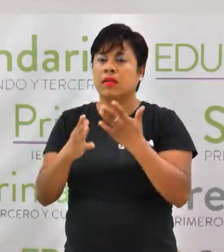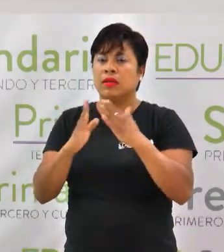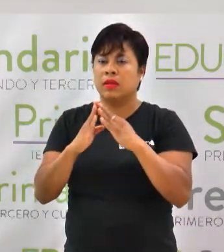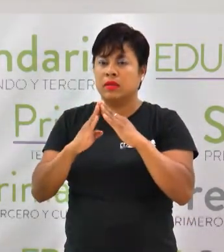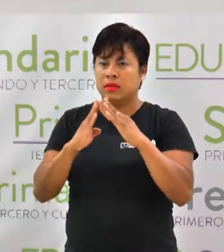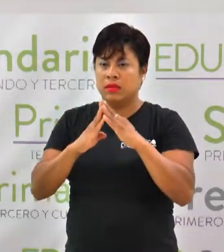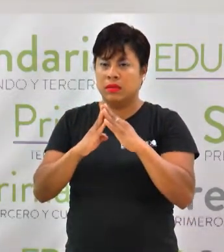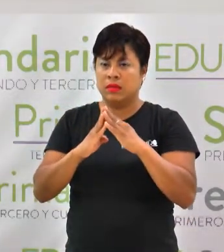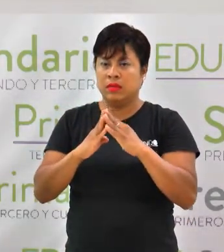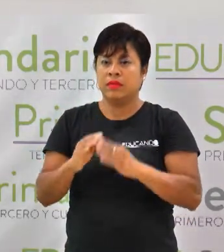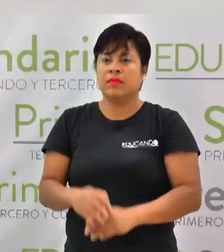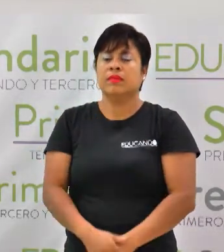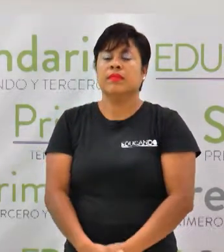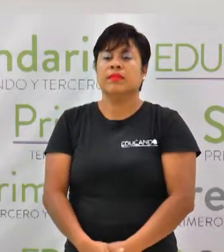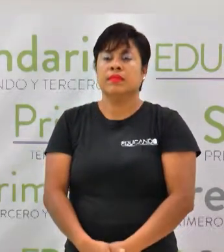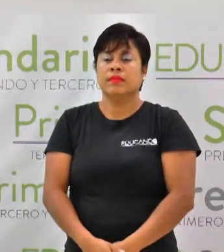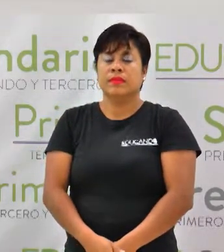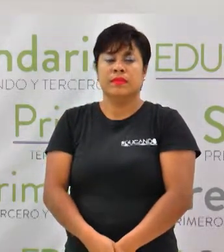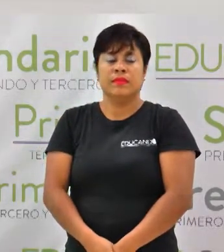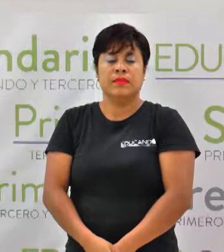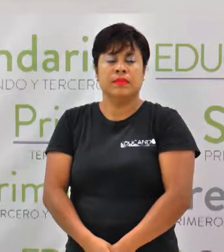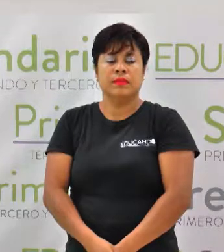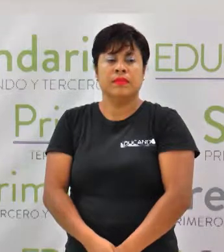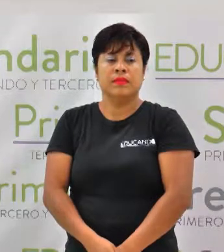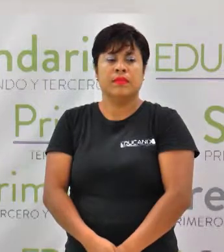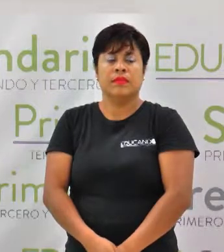las casas? ¿Sí?